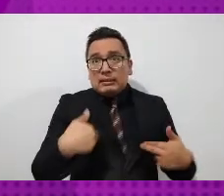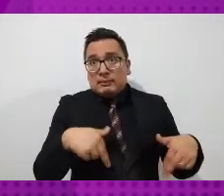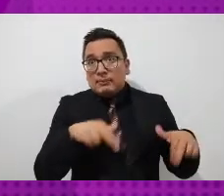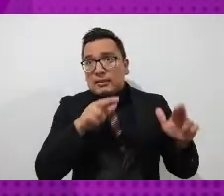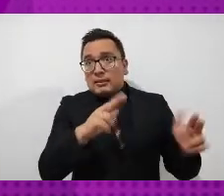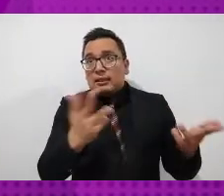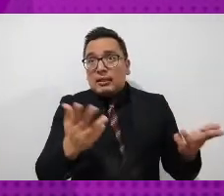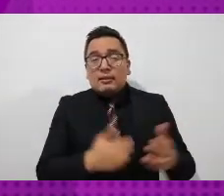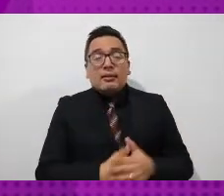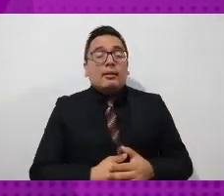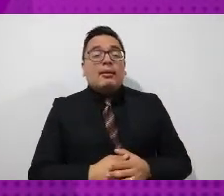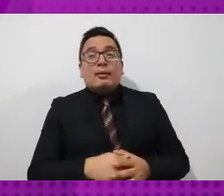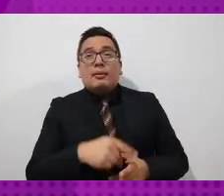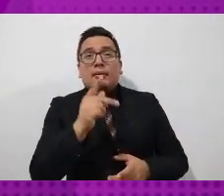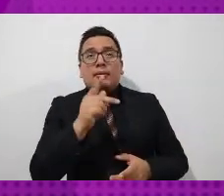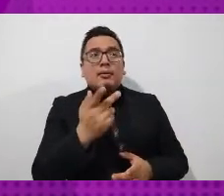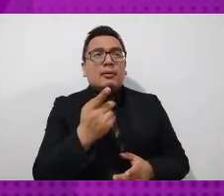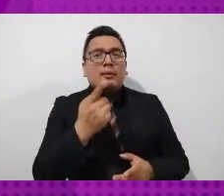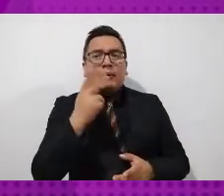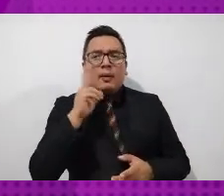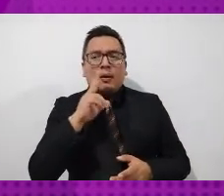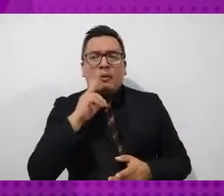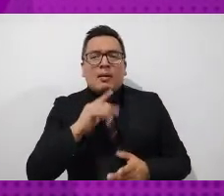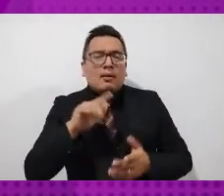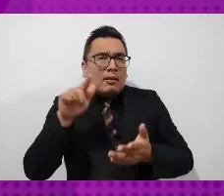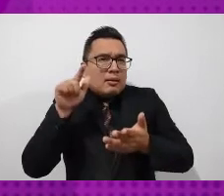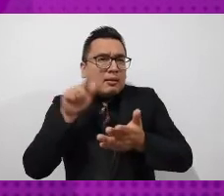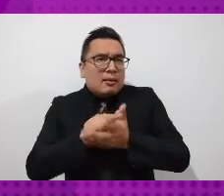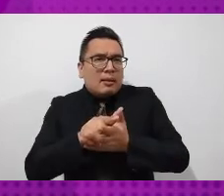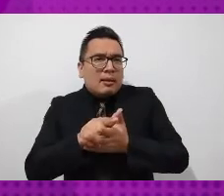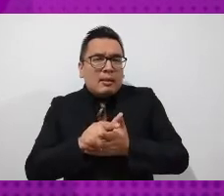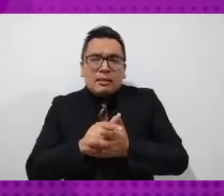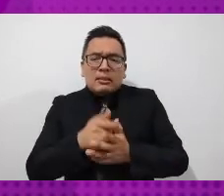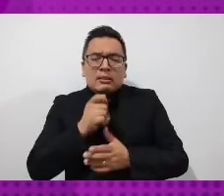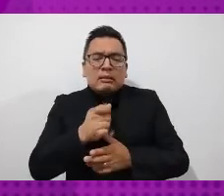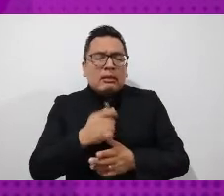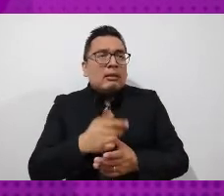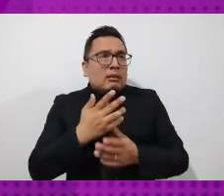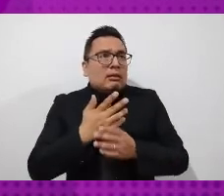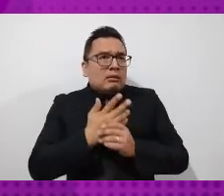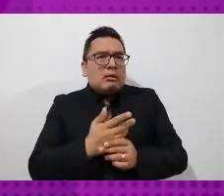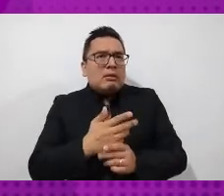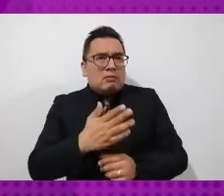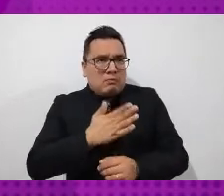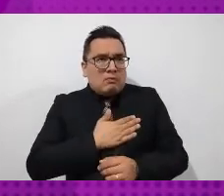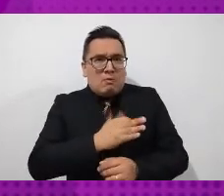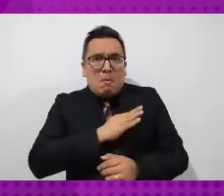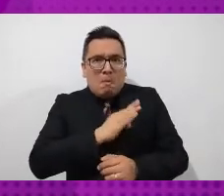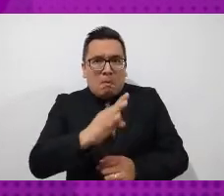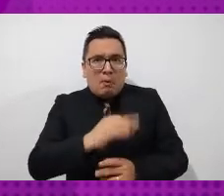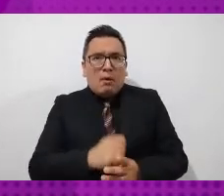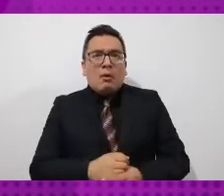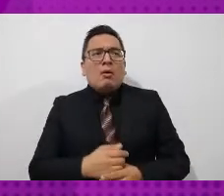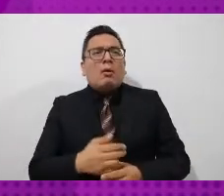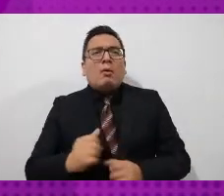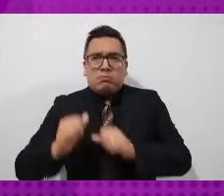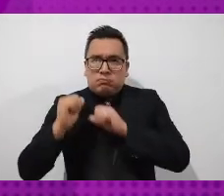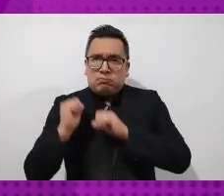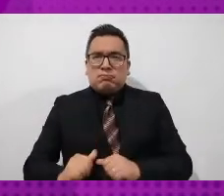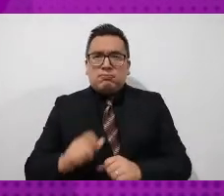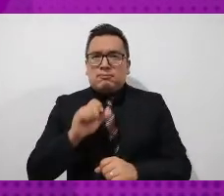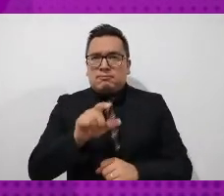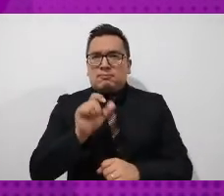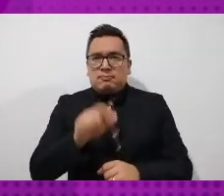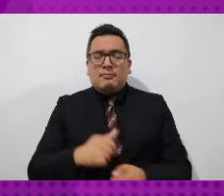proporcional, la realidad es que la ley nos da la oportunidad de poder ejercer directamente esa atribución. Y